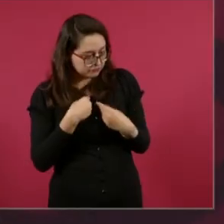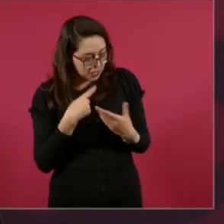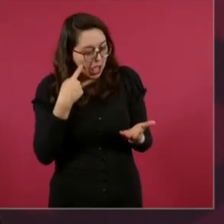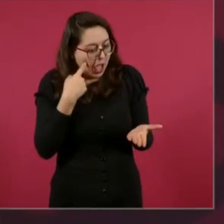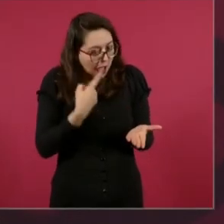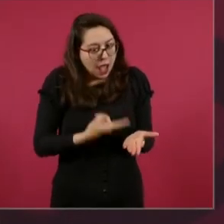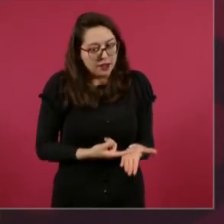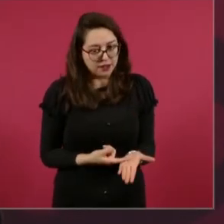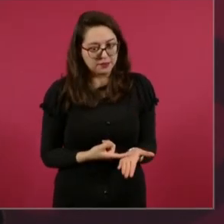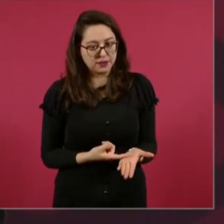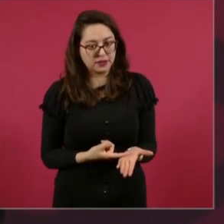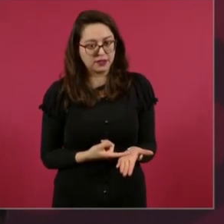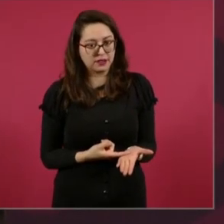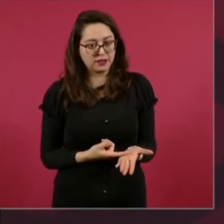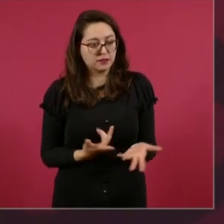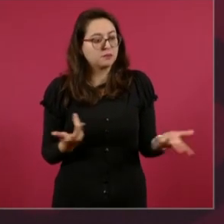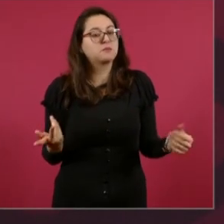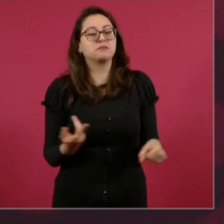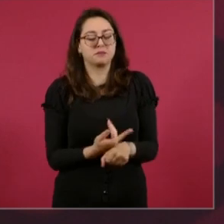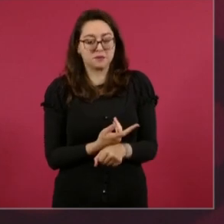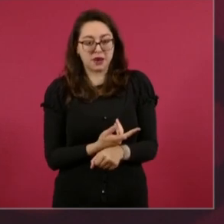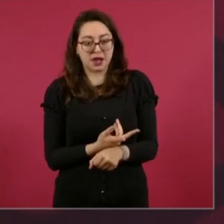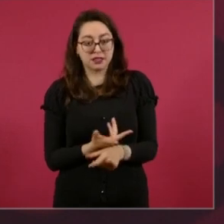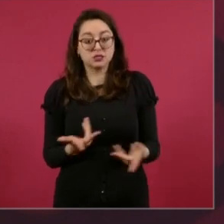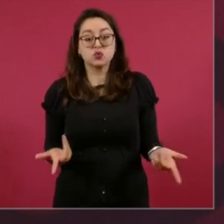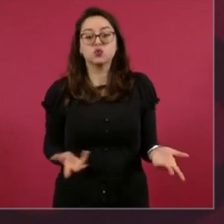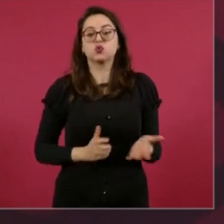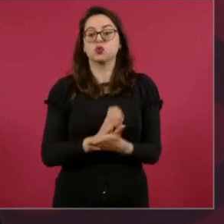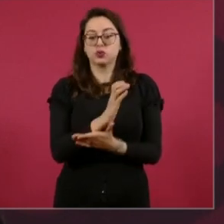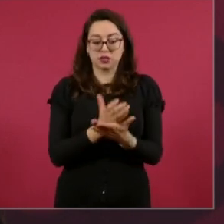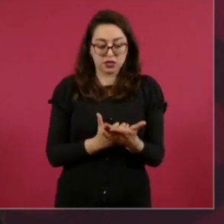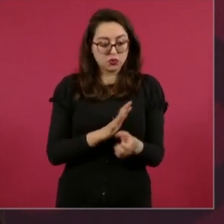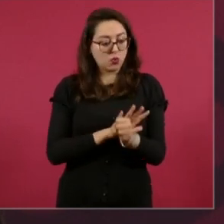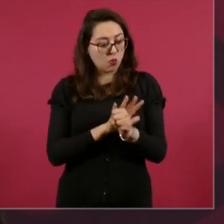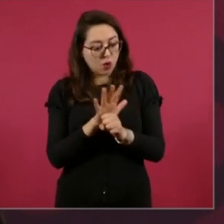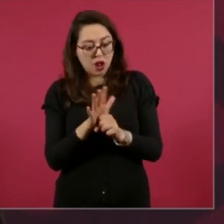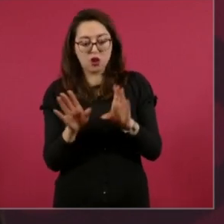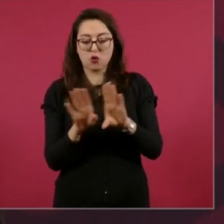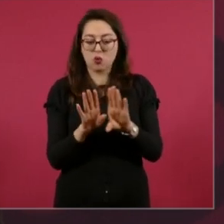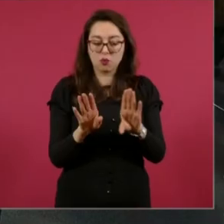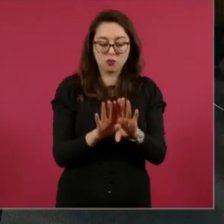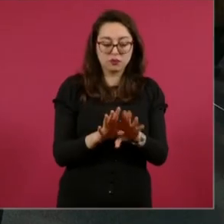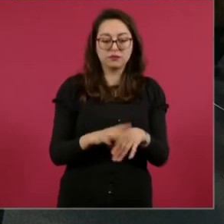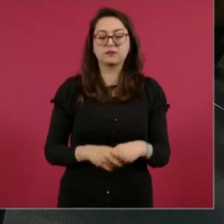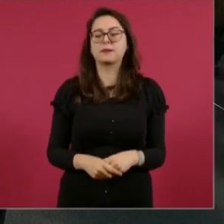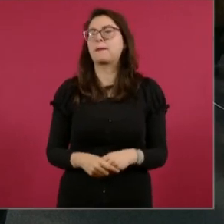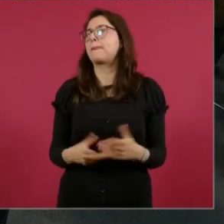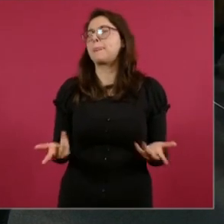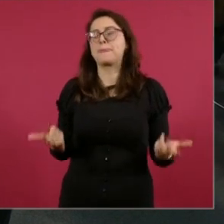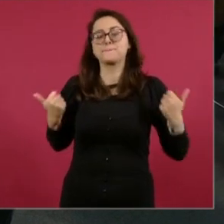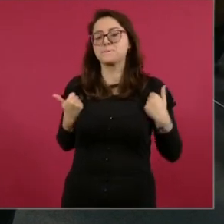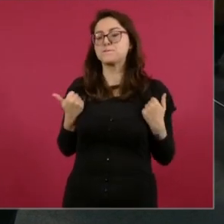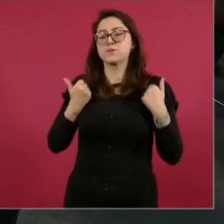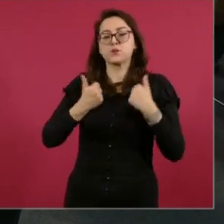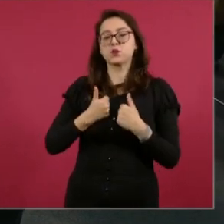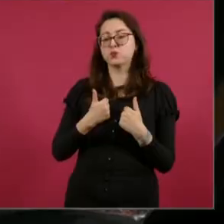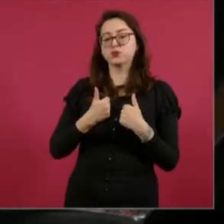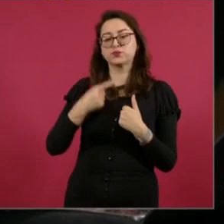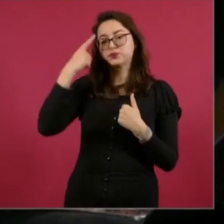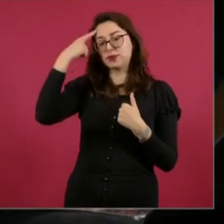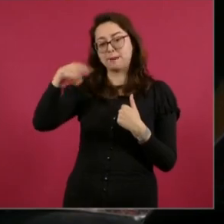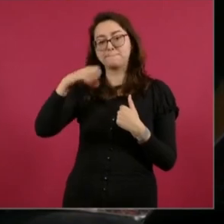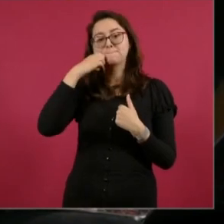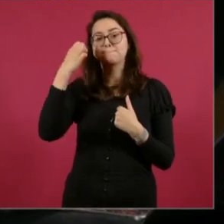también de qué se trata, qué contrato hicieron. Es de unas mochilas que se entregaron para